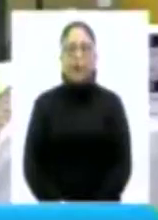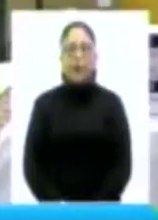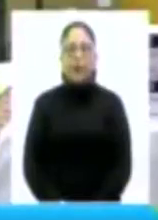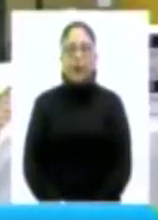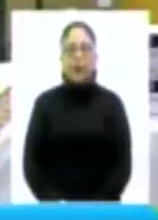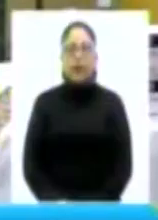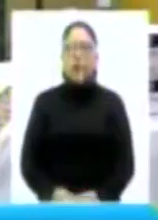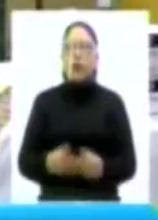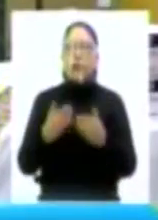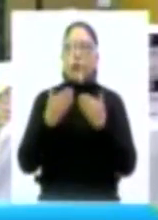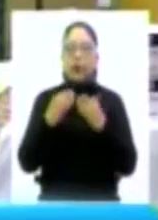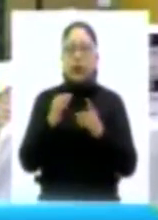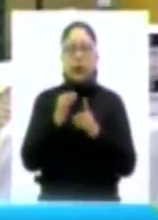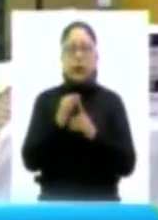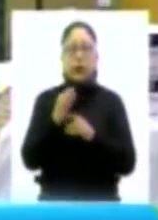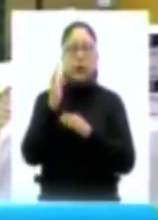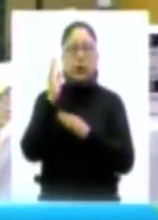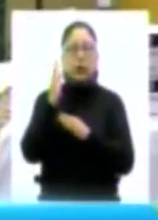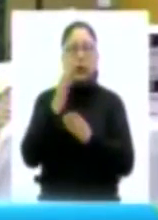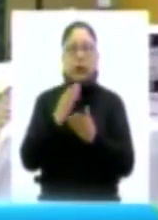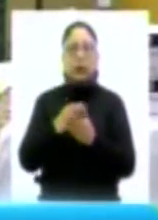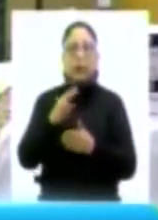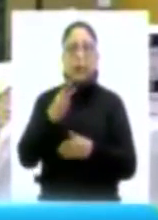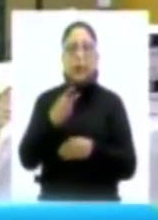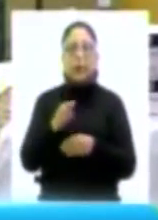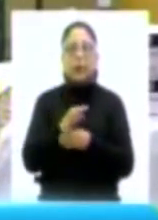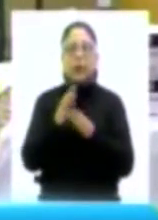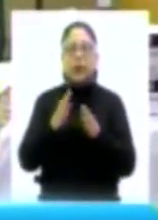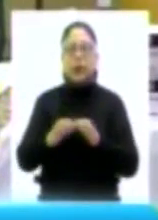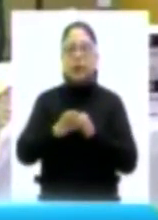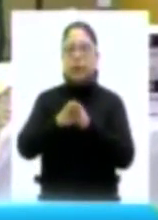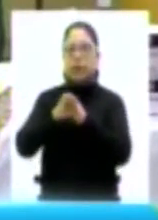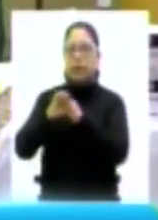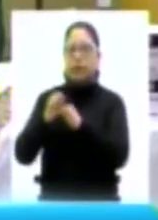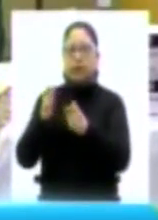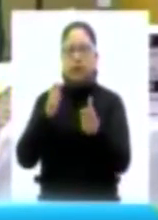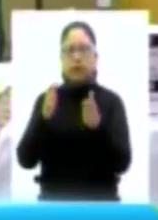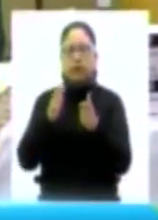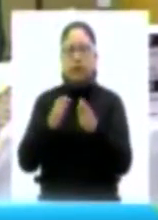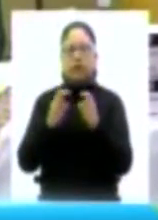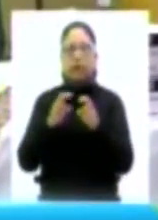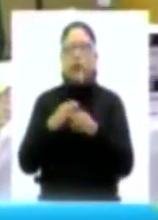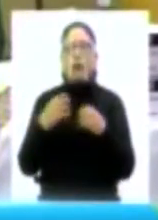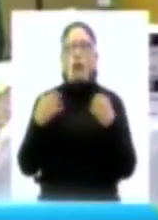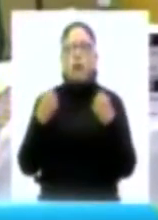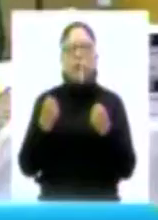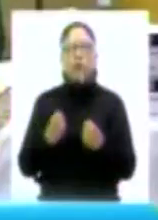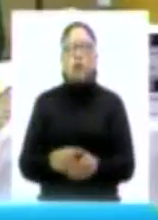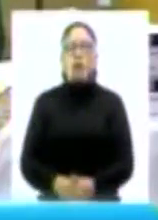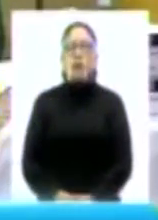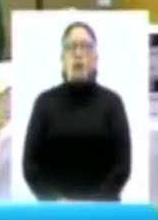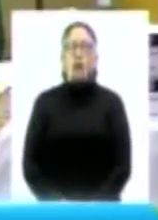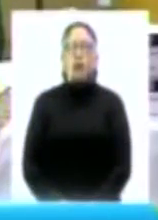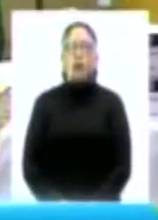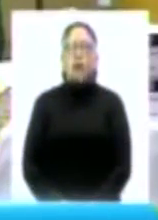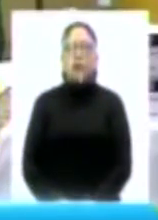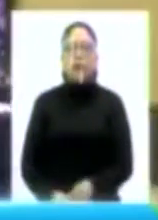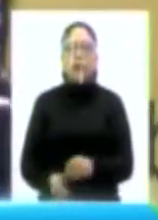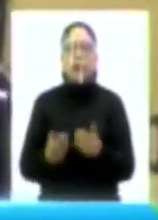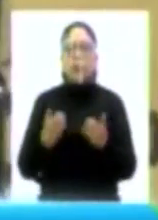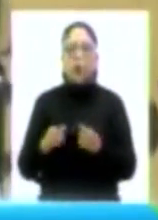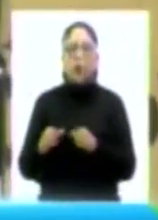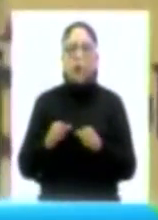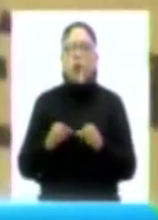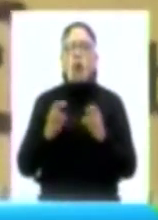Agradecemos las palabras de nuestra viceministra de Promoción y Vigilancia Epidemiológica. Estamos en el acto de entrega de